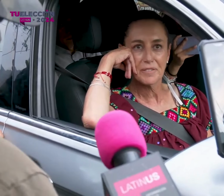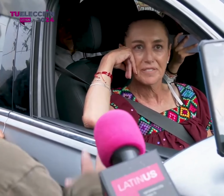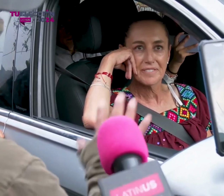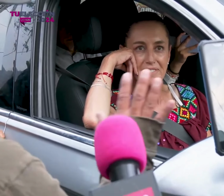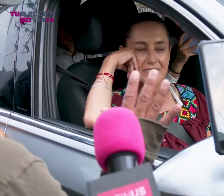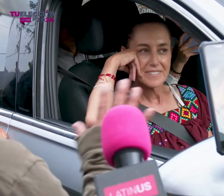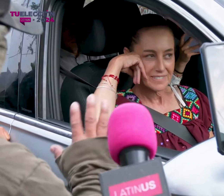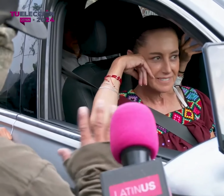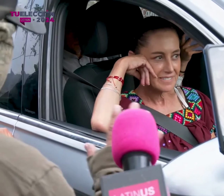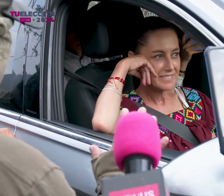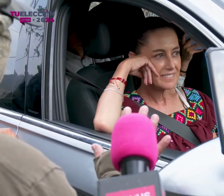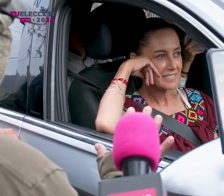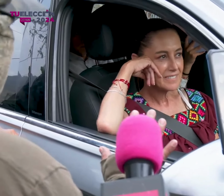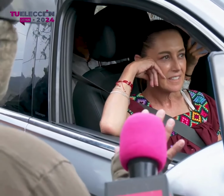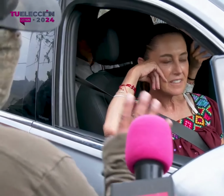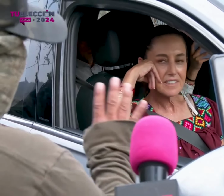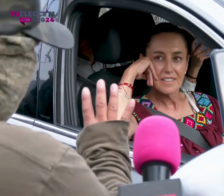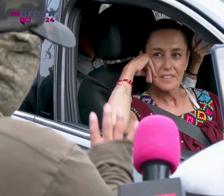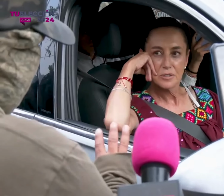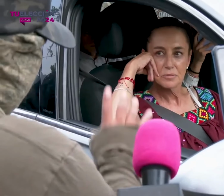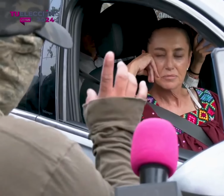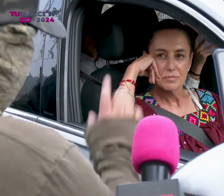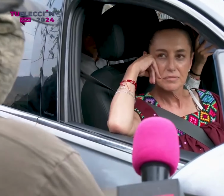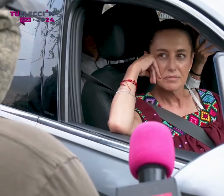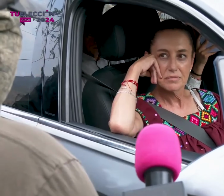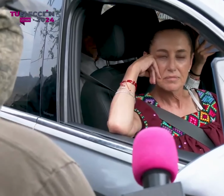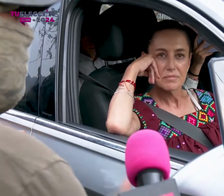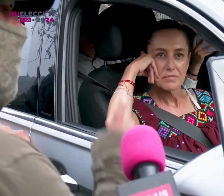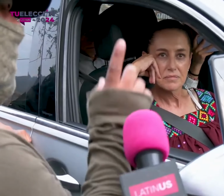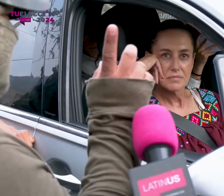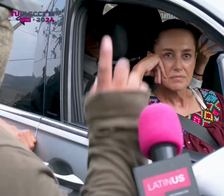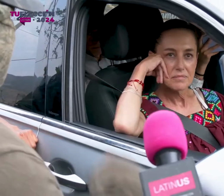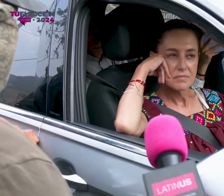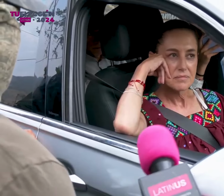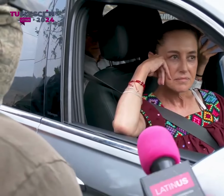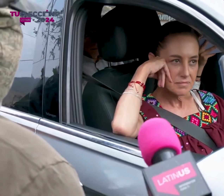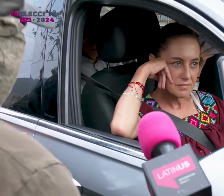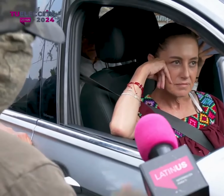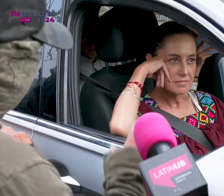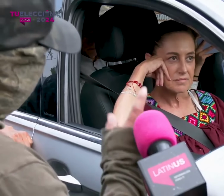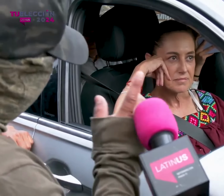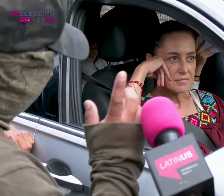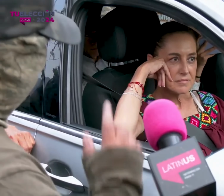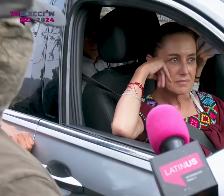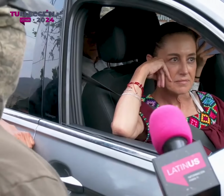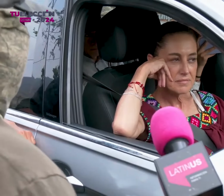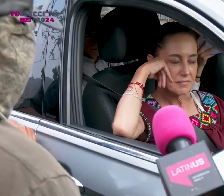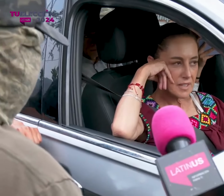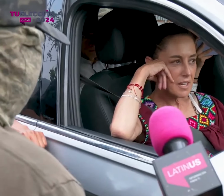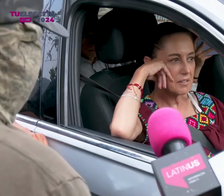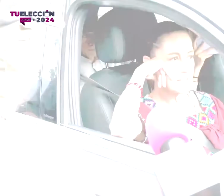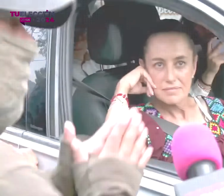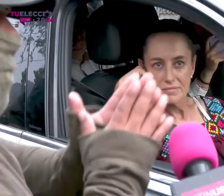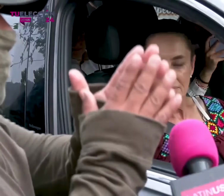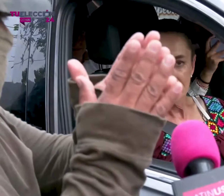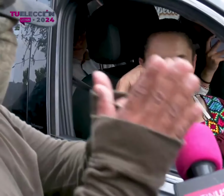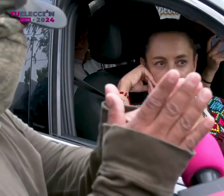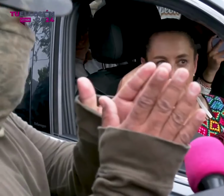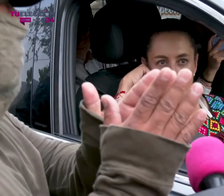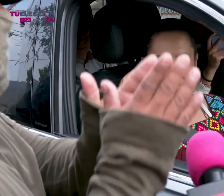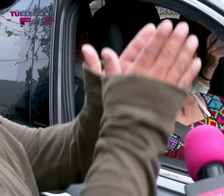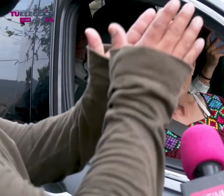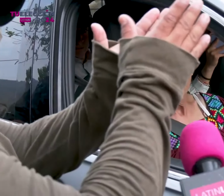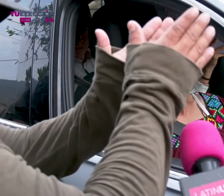Sí, no, nosotros nomás queremos decirle eso. Que se acuerde cuando está en el poder, acuérdese de la sierra, acuérdese de la gente pobre, doñita. Somos